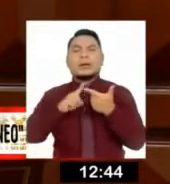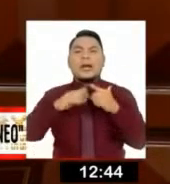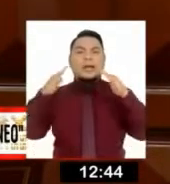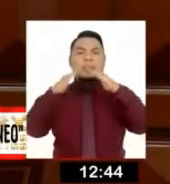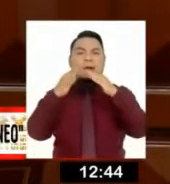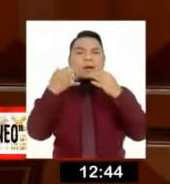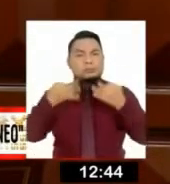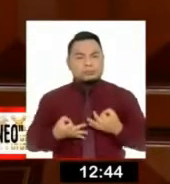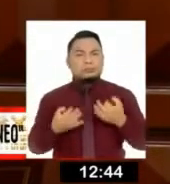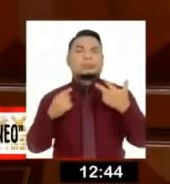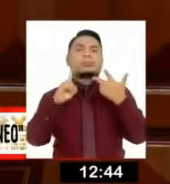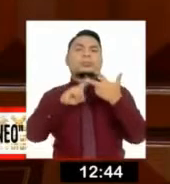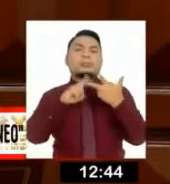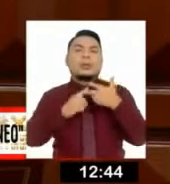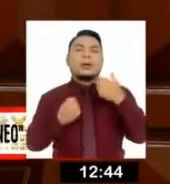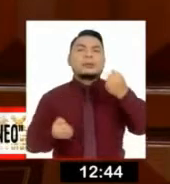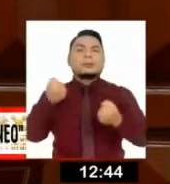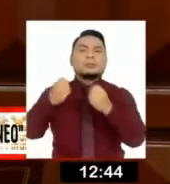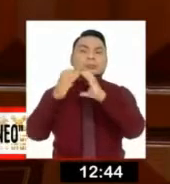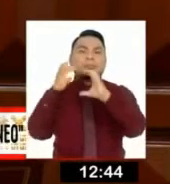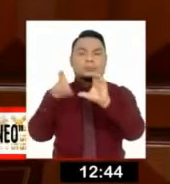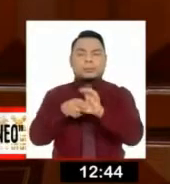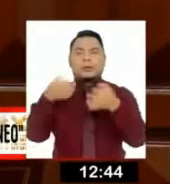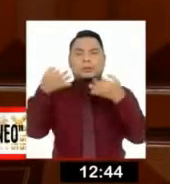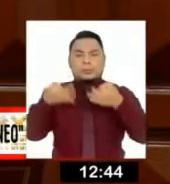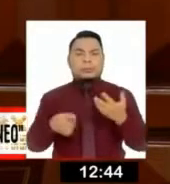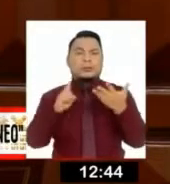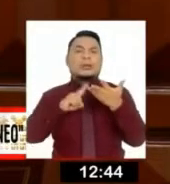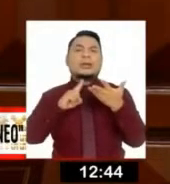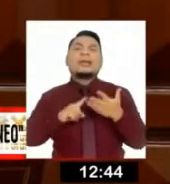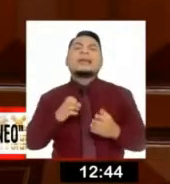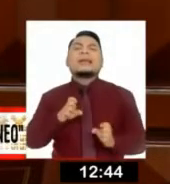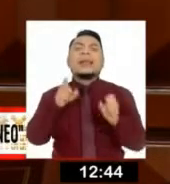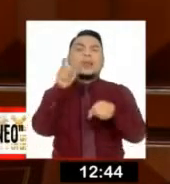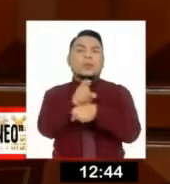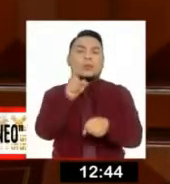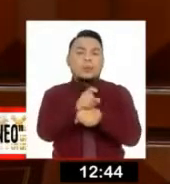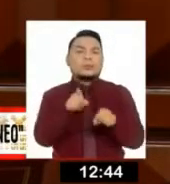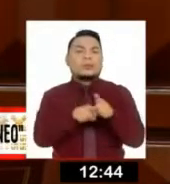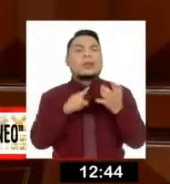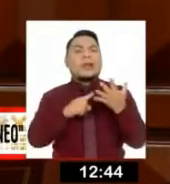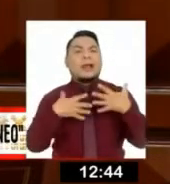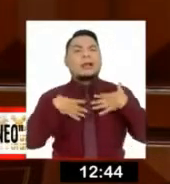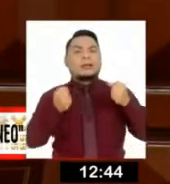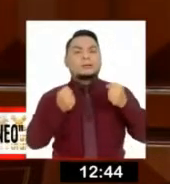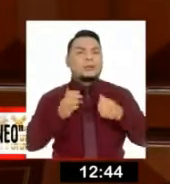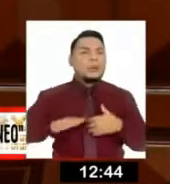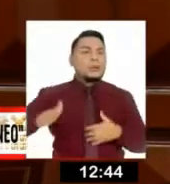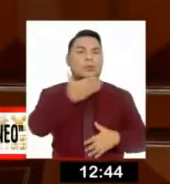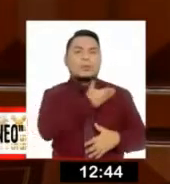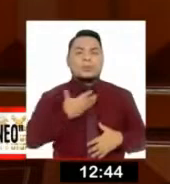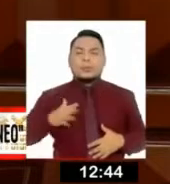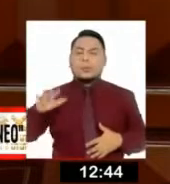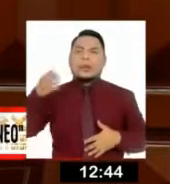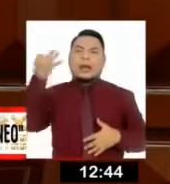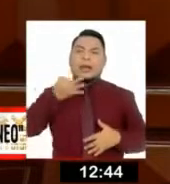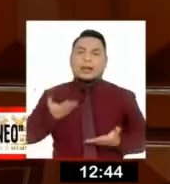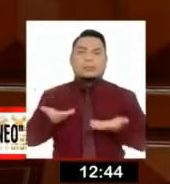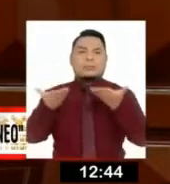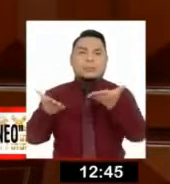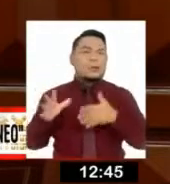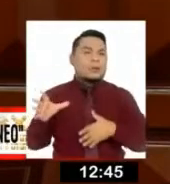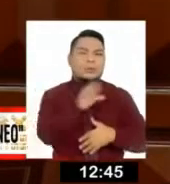vivienda adecuada, el transporte público eficiente y una educación y un sistema de salud pública pertinente y de calidad.